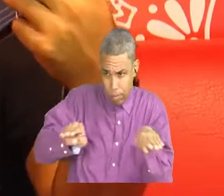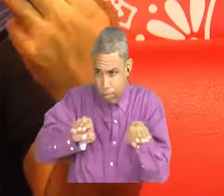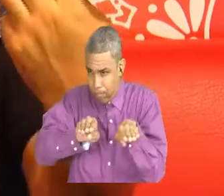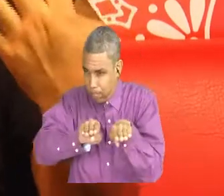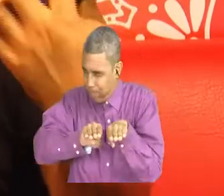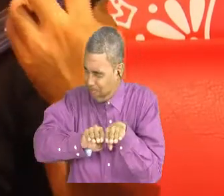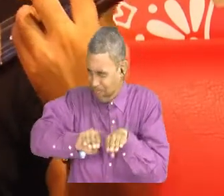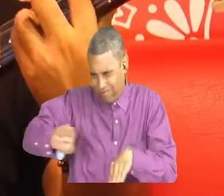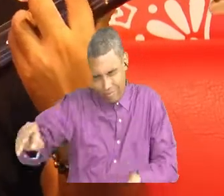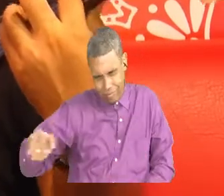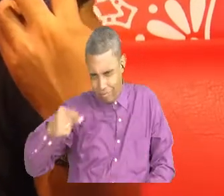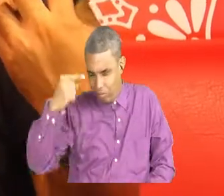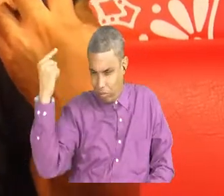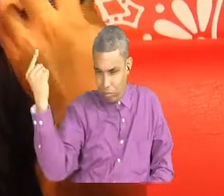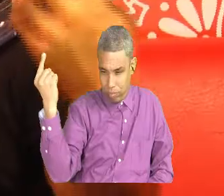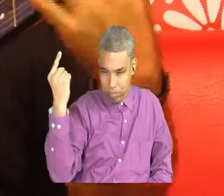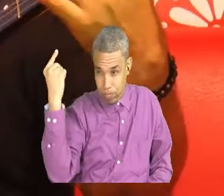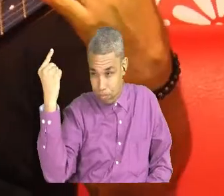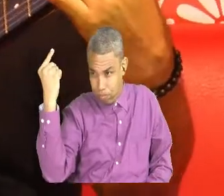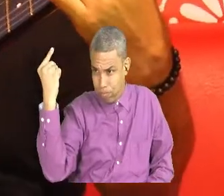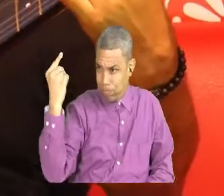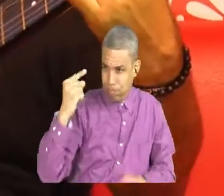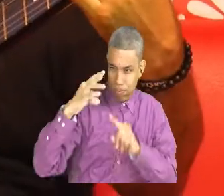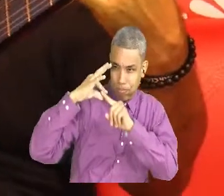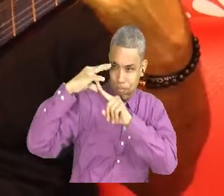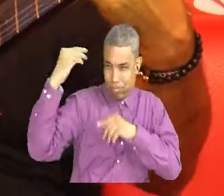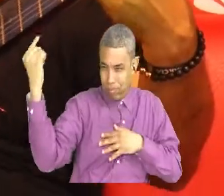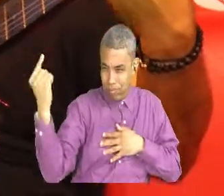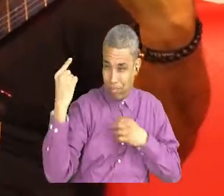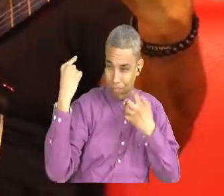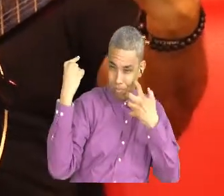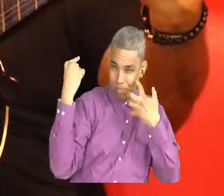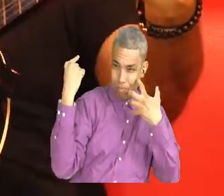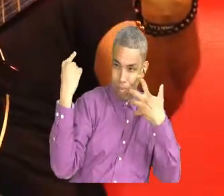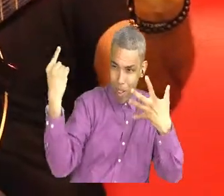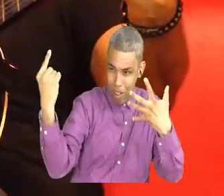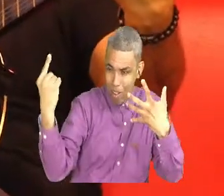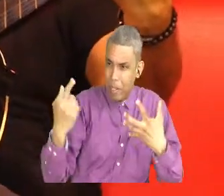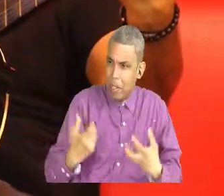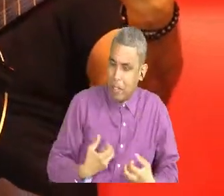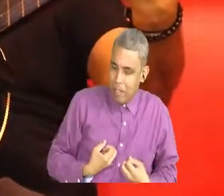de todas, para describirte las palabras sobran.